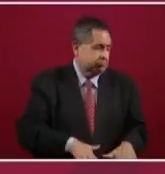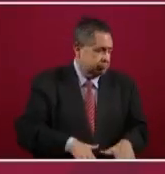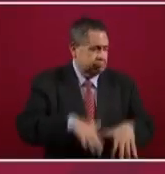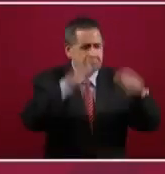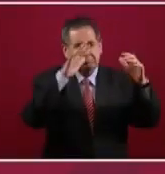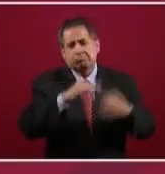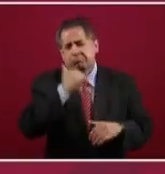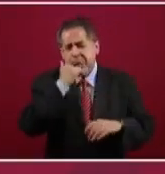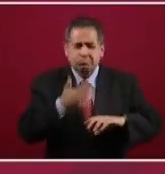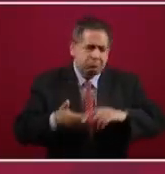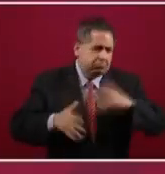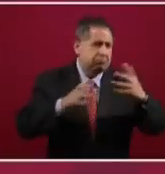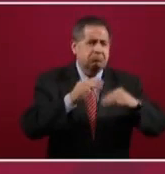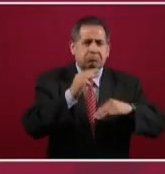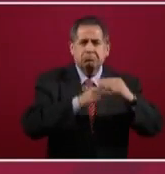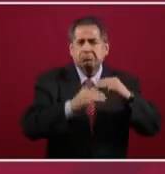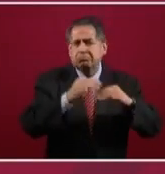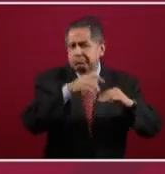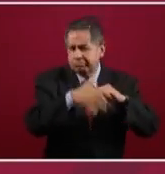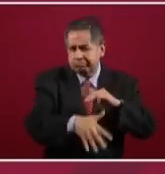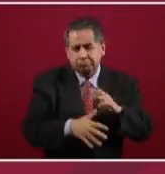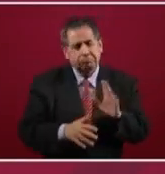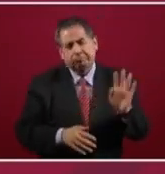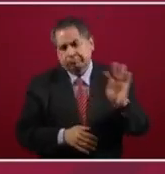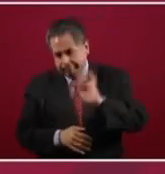inundaciones y deslaves